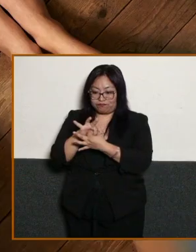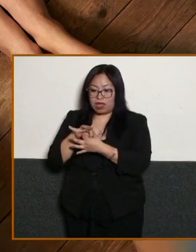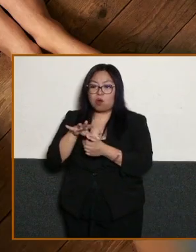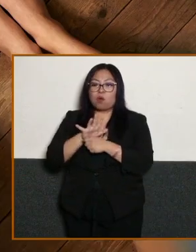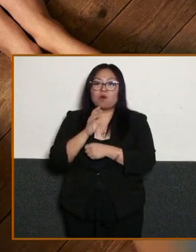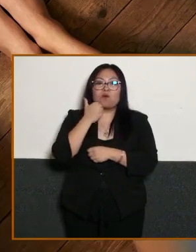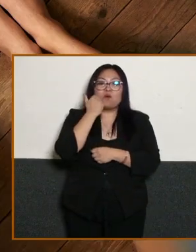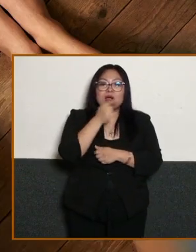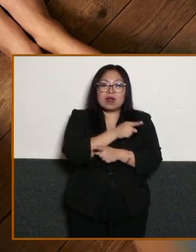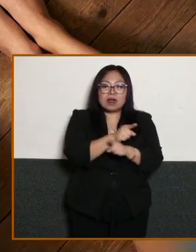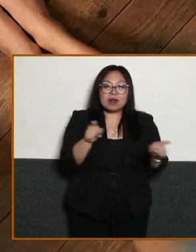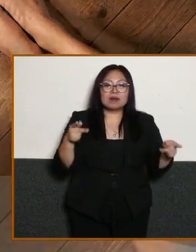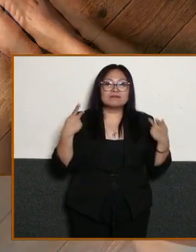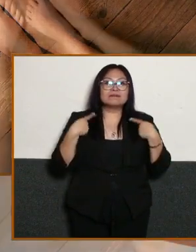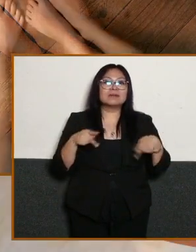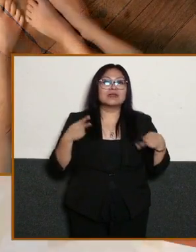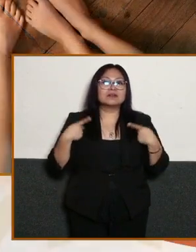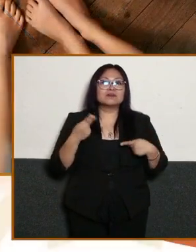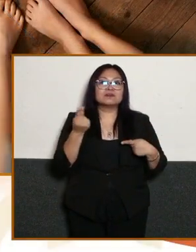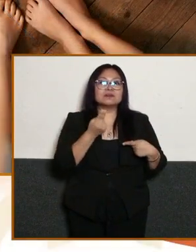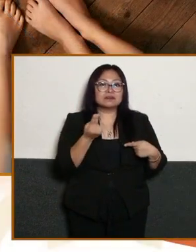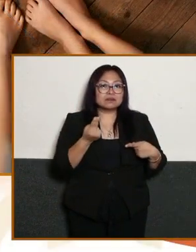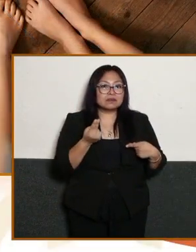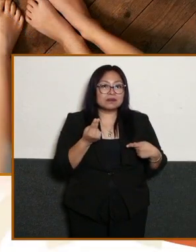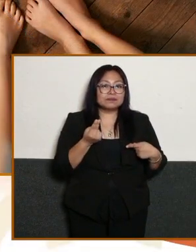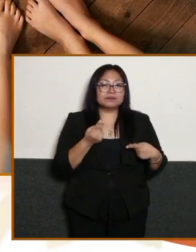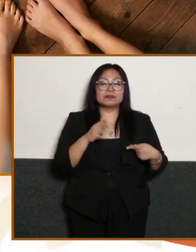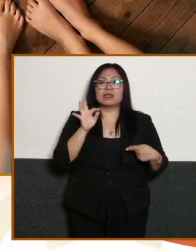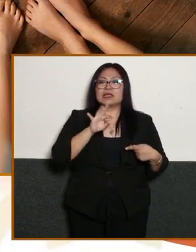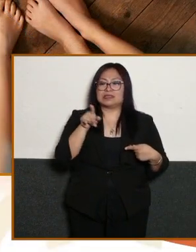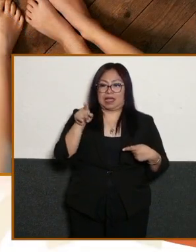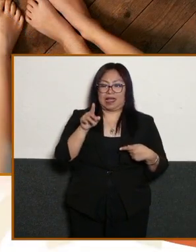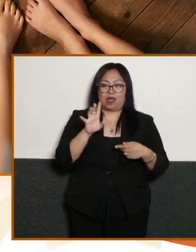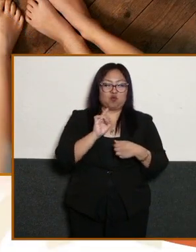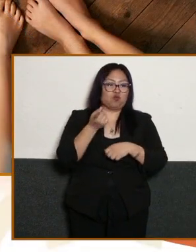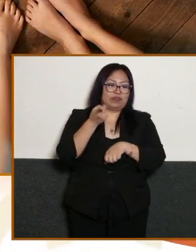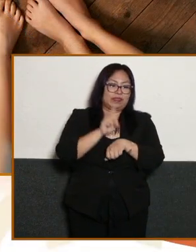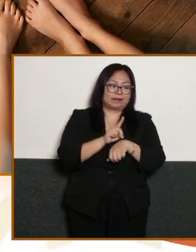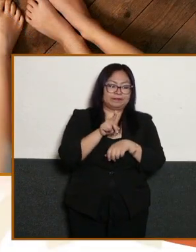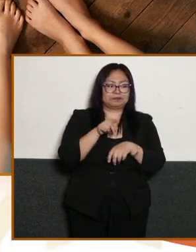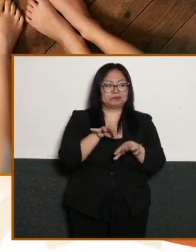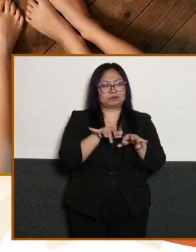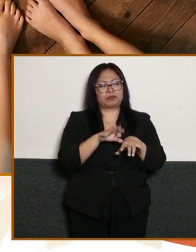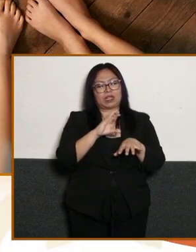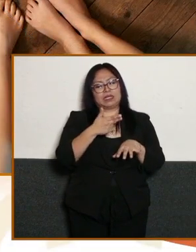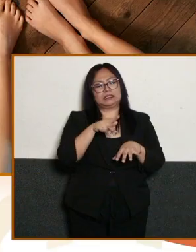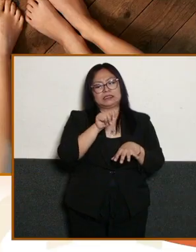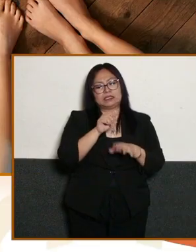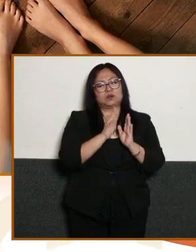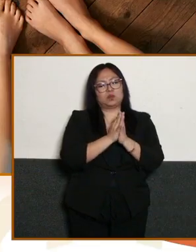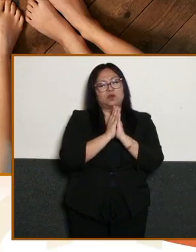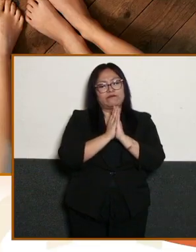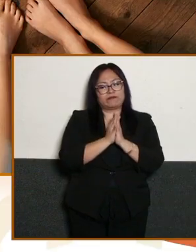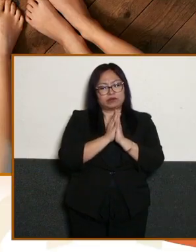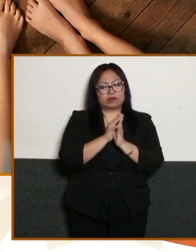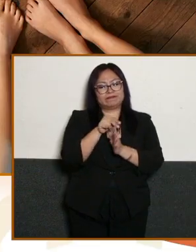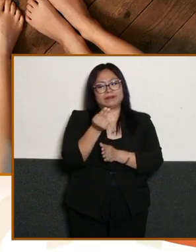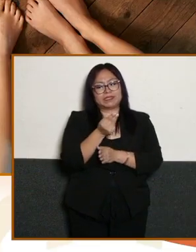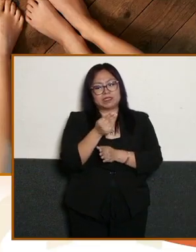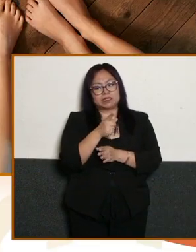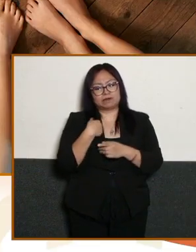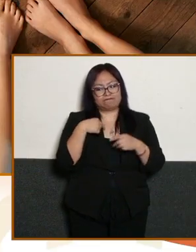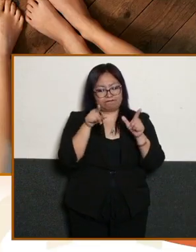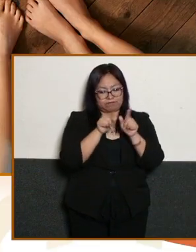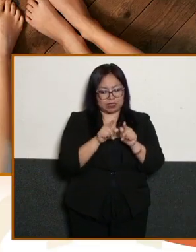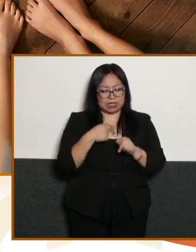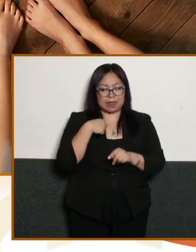que quieren las personas. El día que ustedes se metan a ChatGPT y le digan, ChatGPT, por favor, necesito que me hagas el resumen